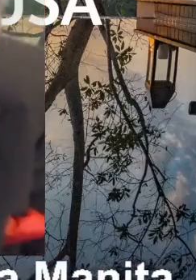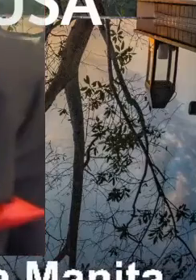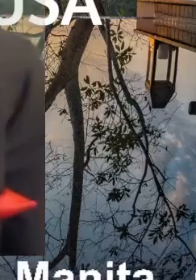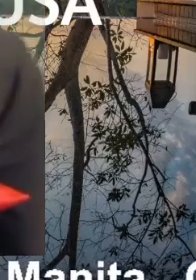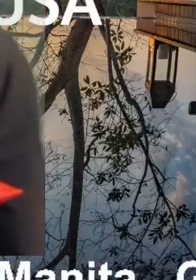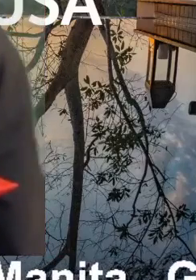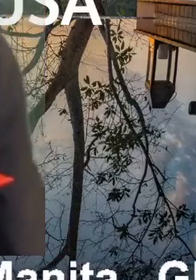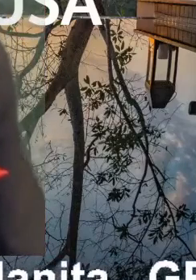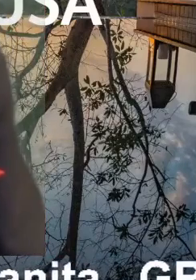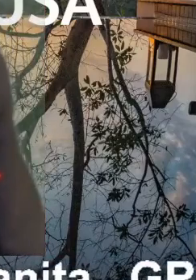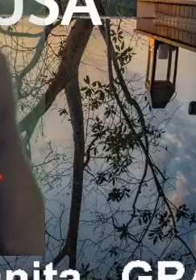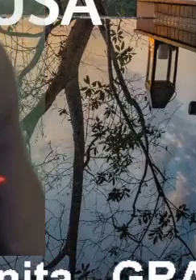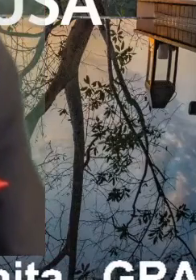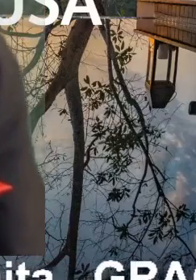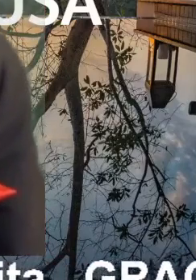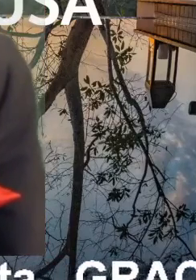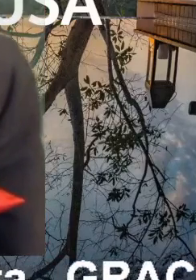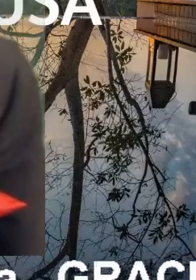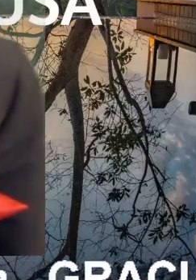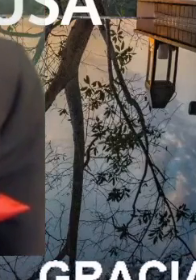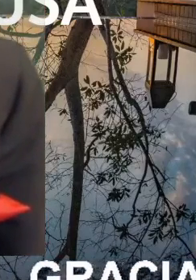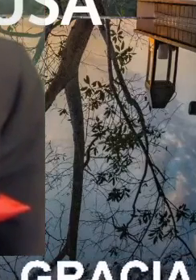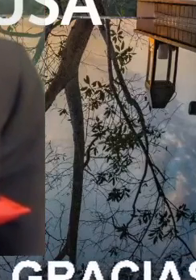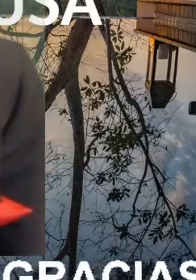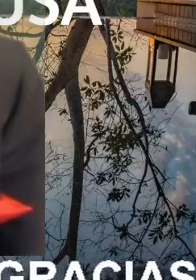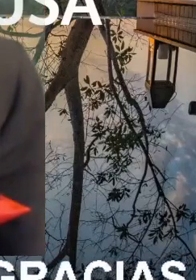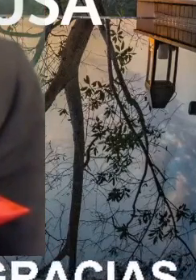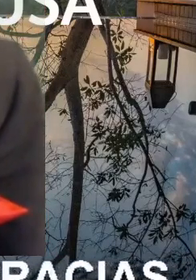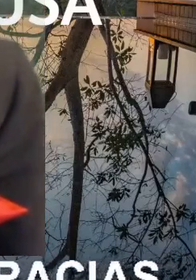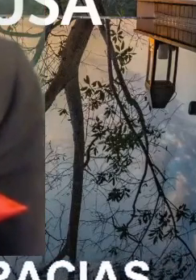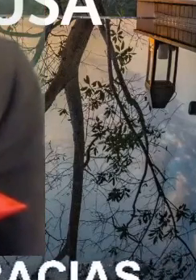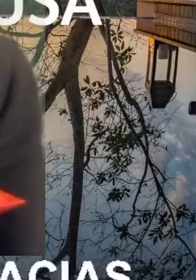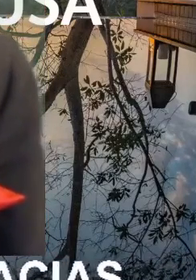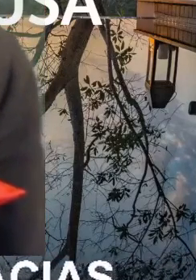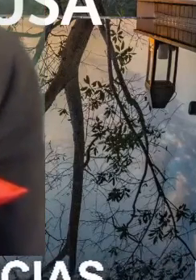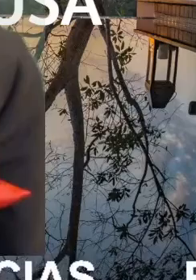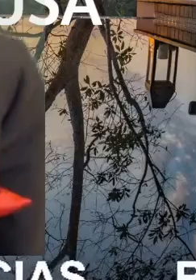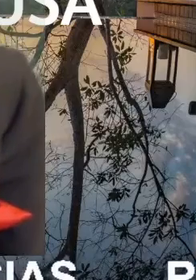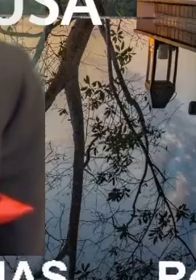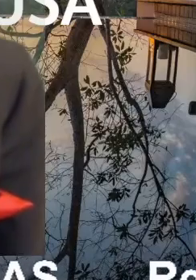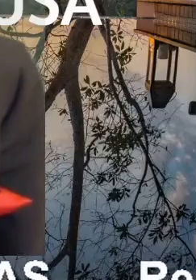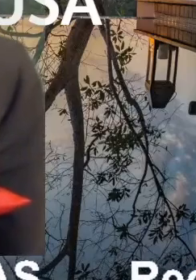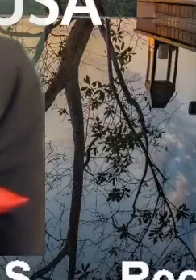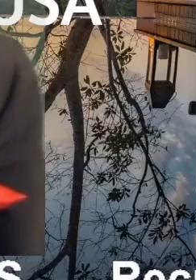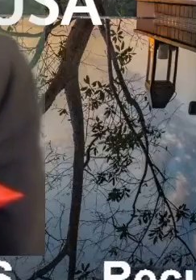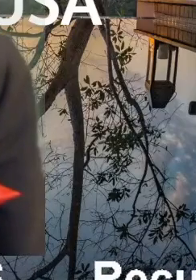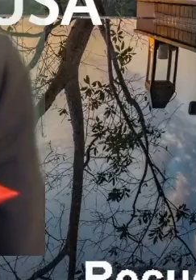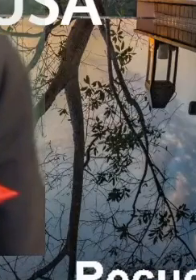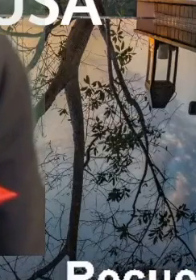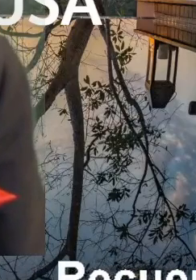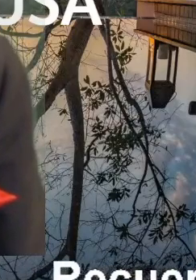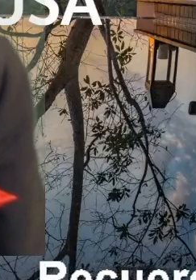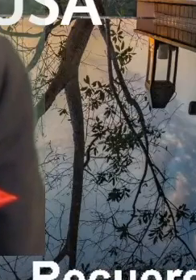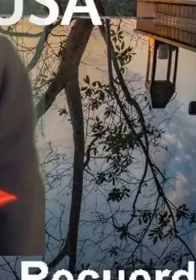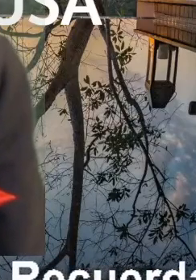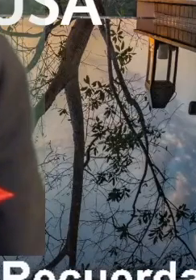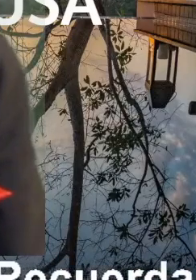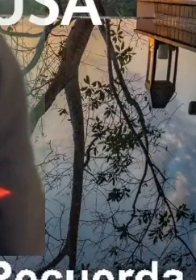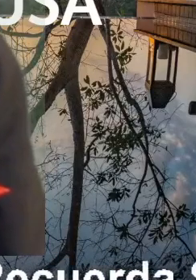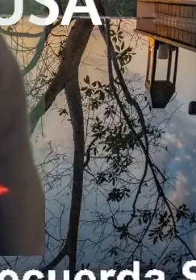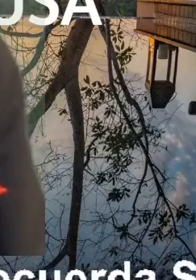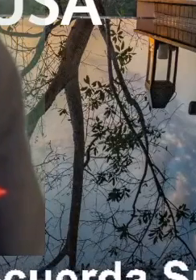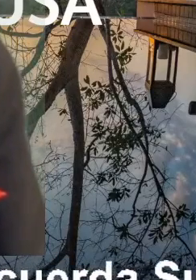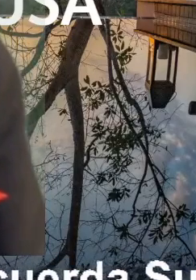reforma energética de la luz bueno pues a ver hasta